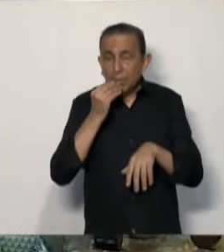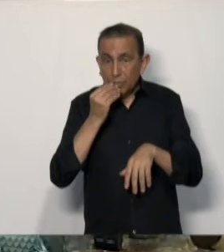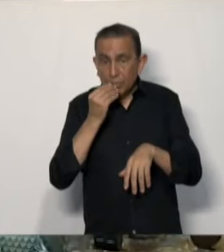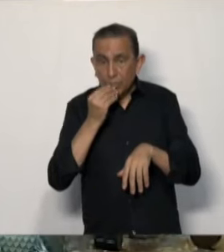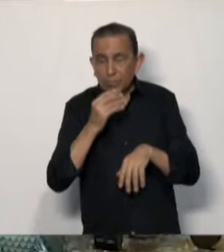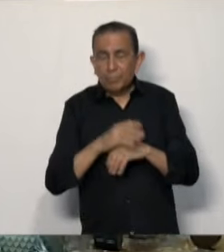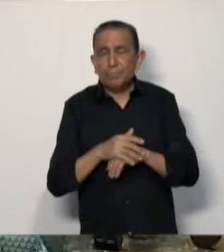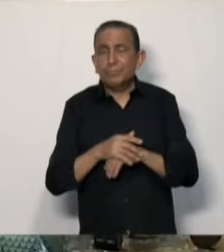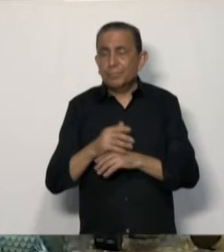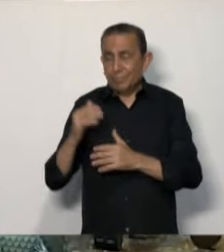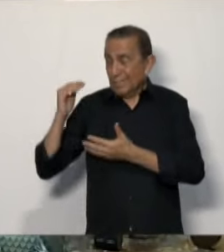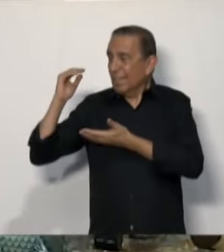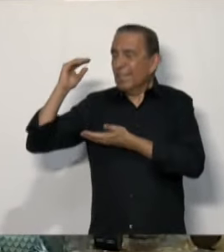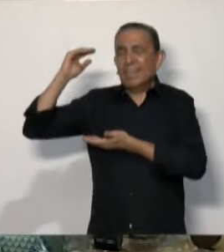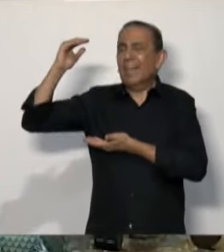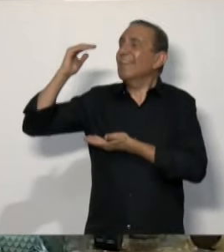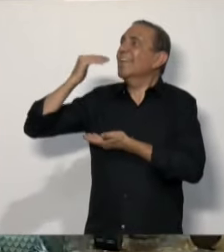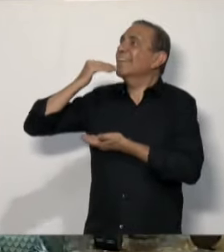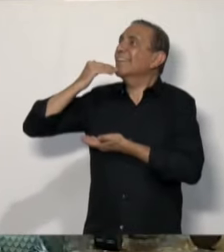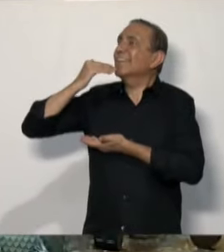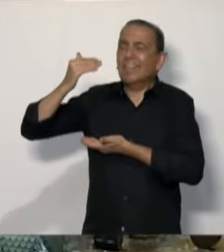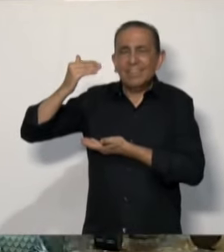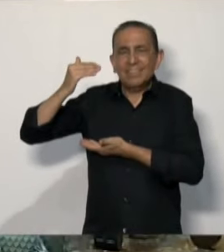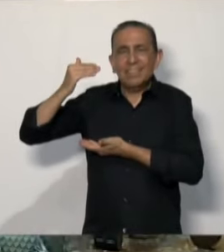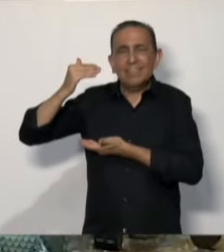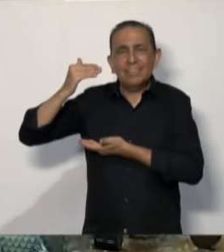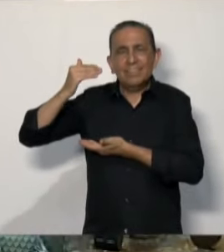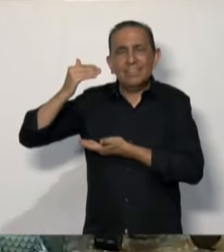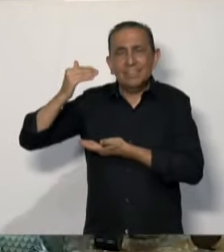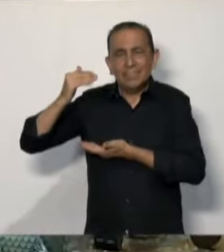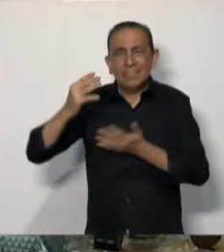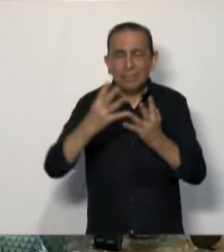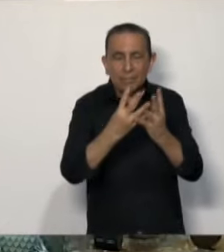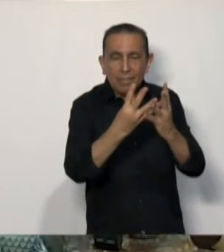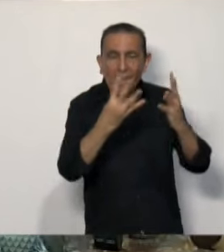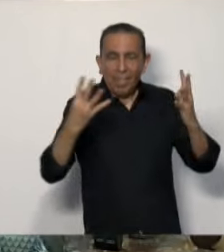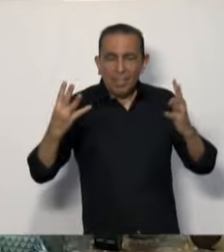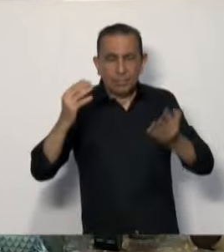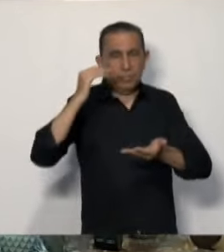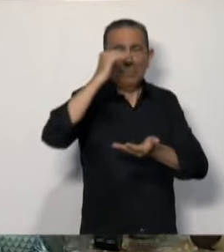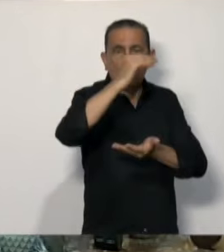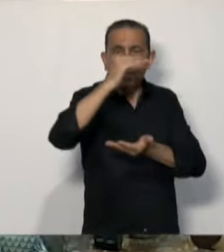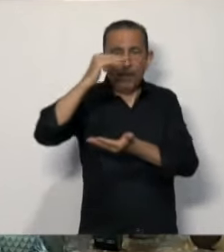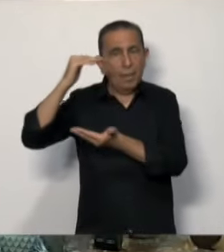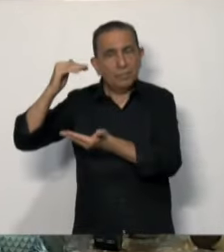acabada la cena, tomó el cáliz y, dando gracias de nuevo, lo pasó a sus discípulos diciendo: